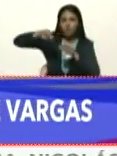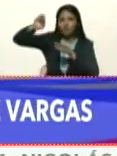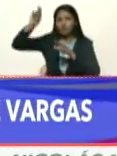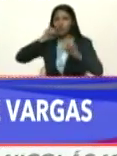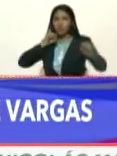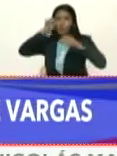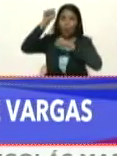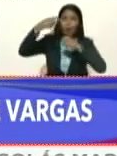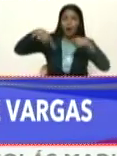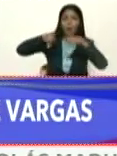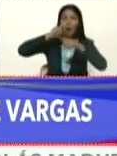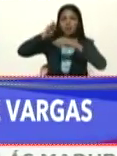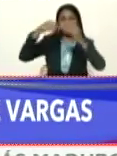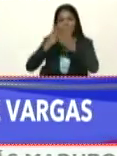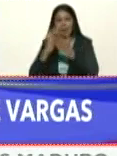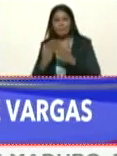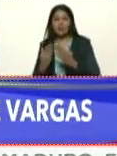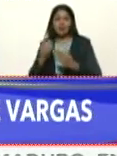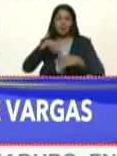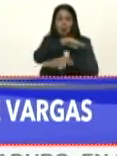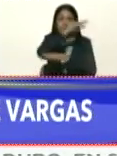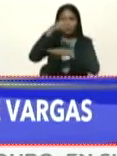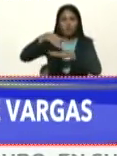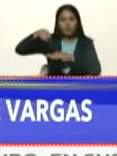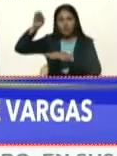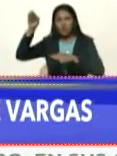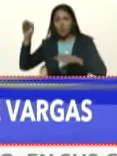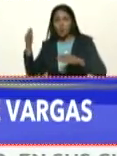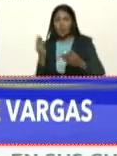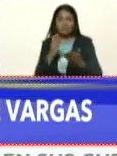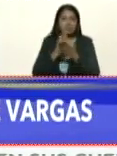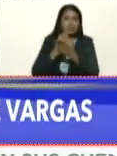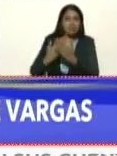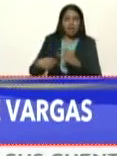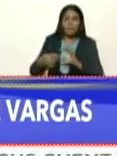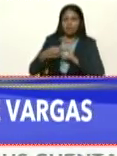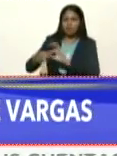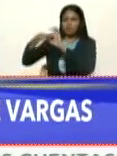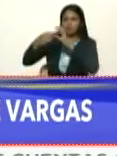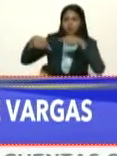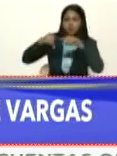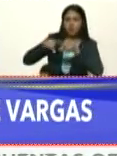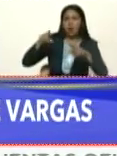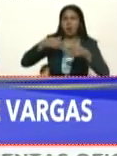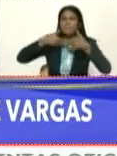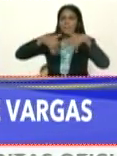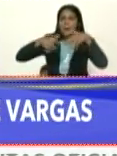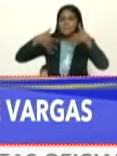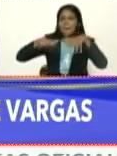heroico para siempre del páramo de Pisba por parte de estos soldados a pie.